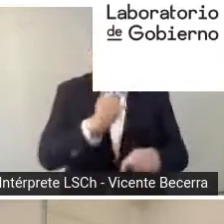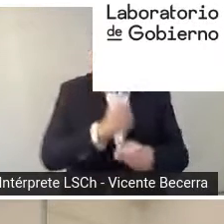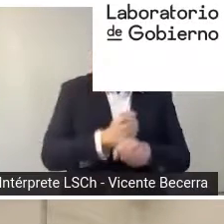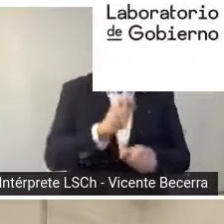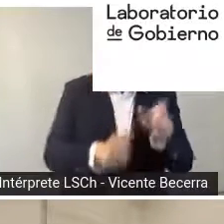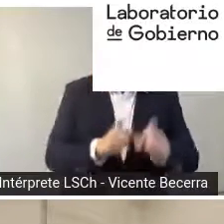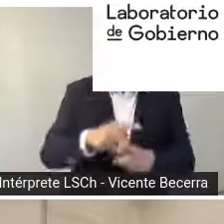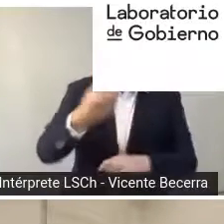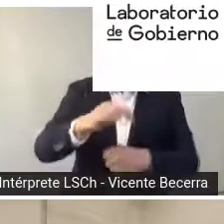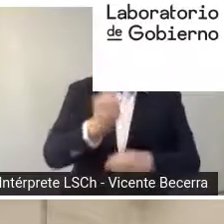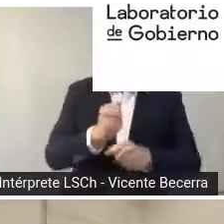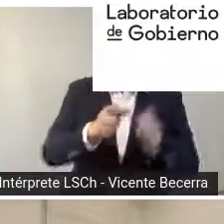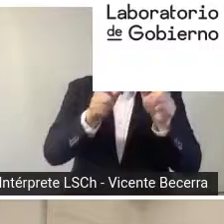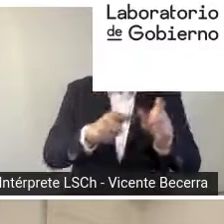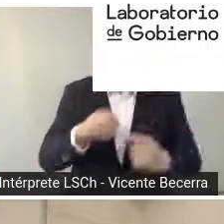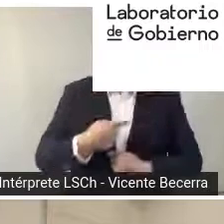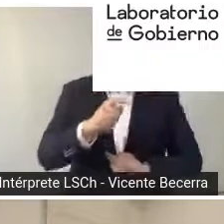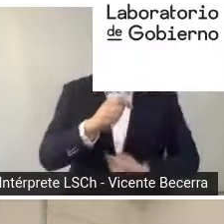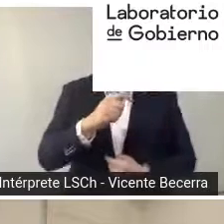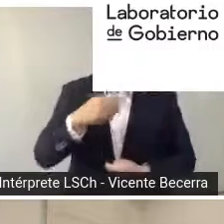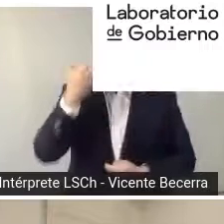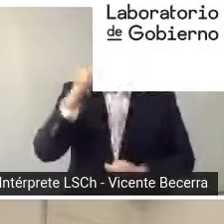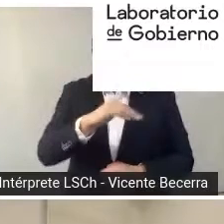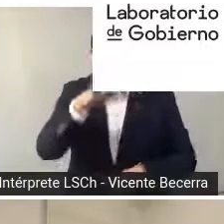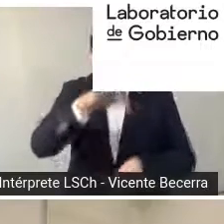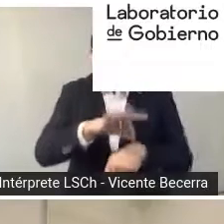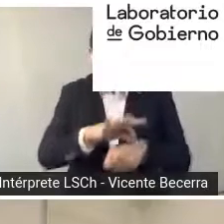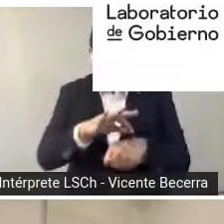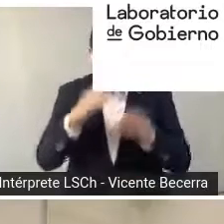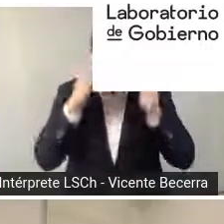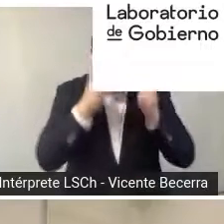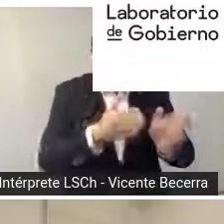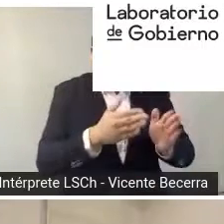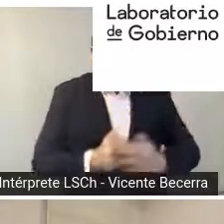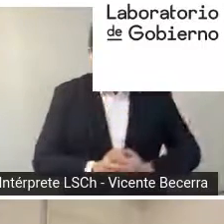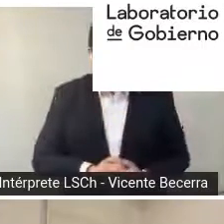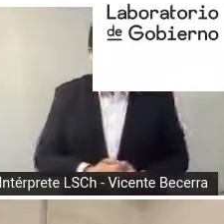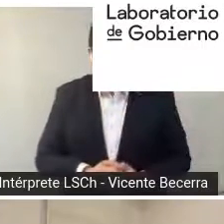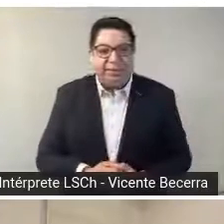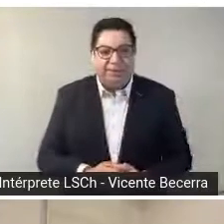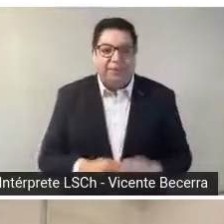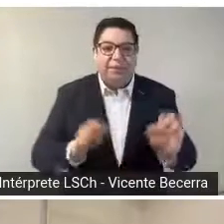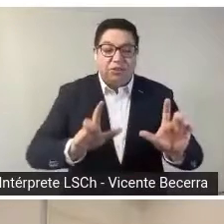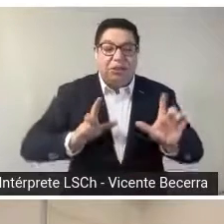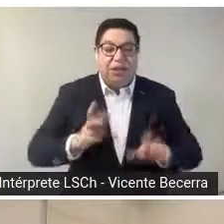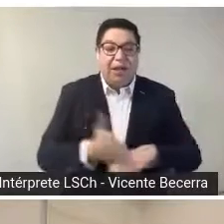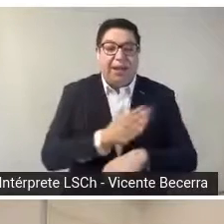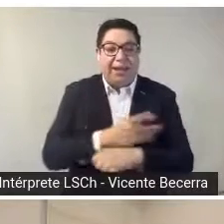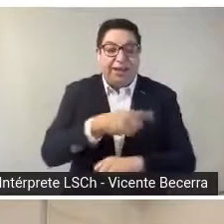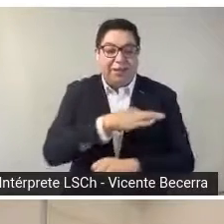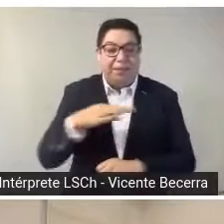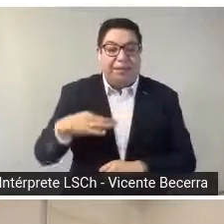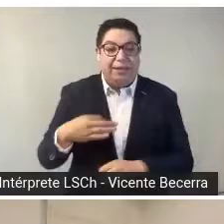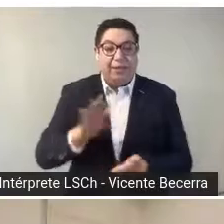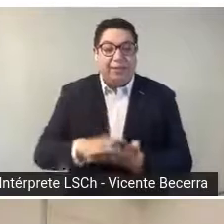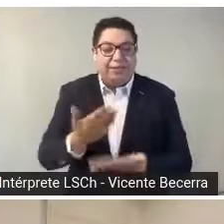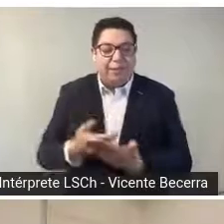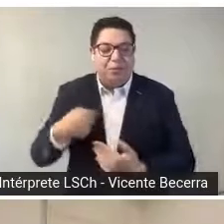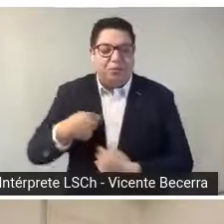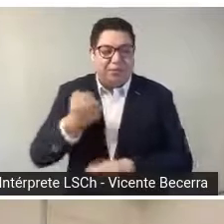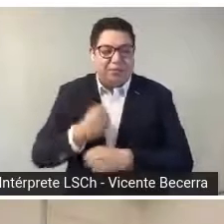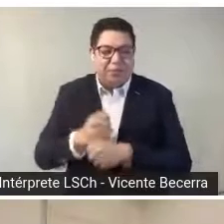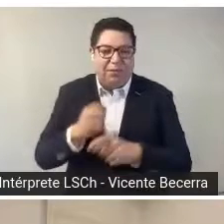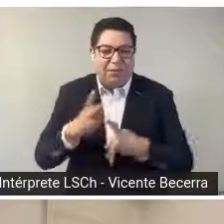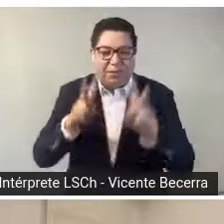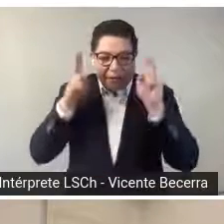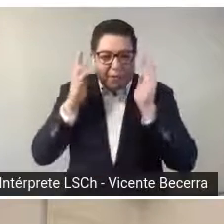entrega a las personas. Yo soy pediatra, principalmente mi oficio previo al Ministerio de Salud,